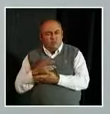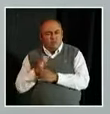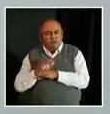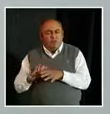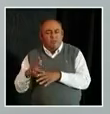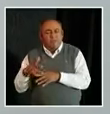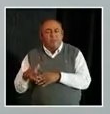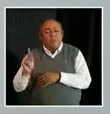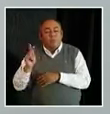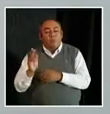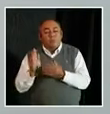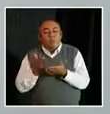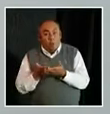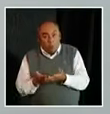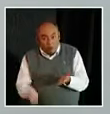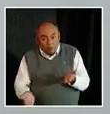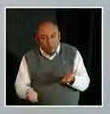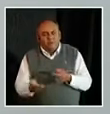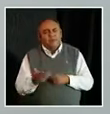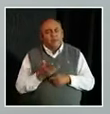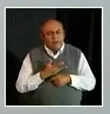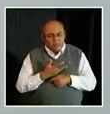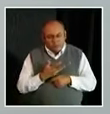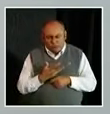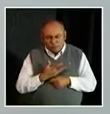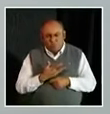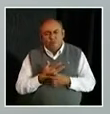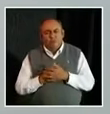Ahorita traemos,